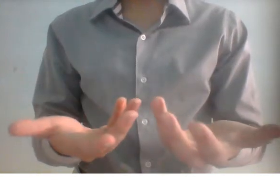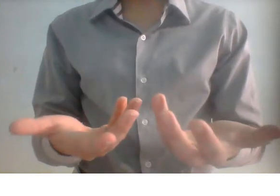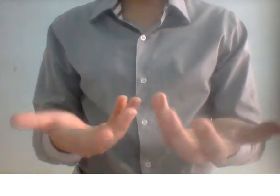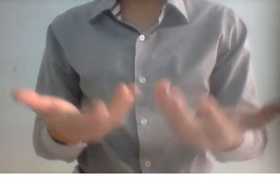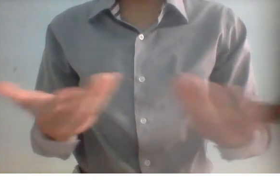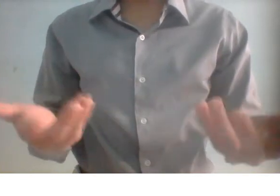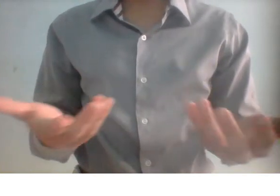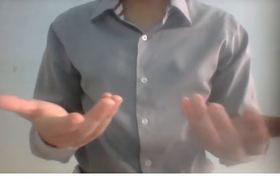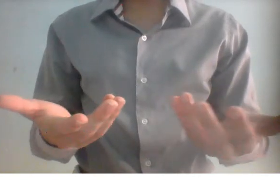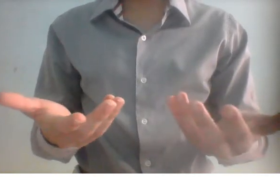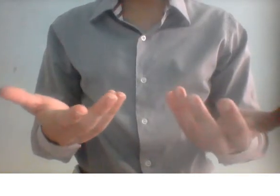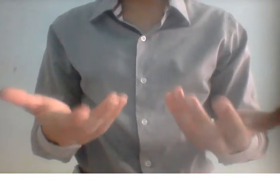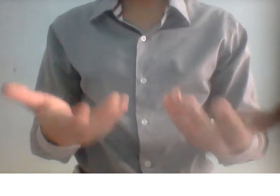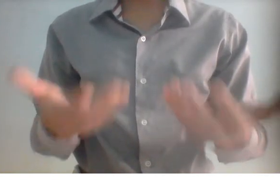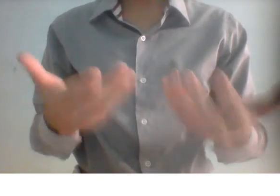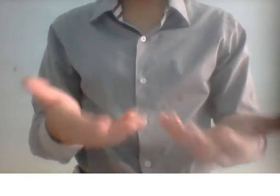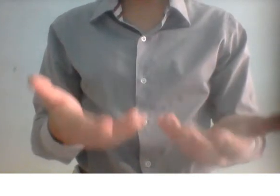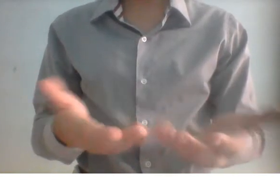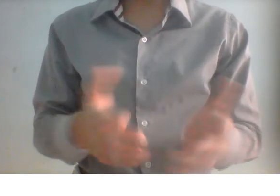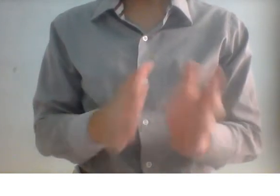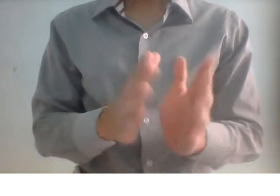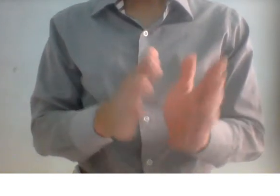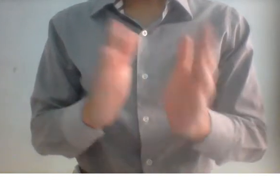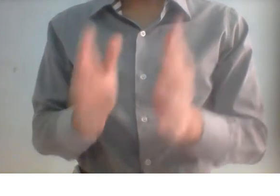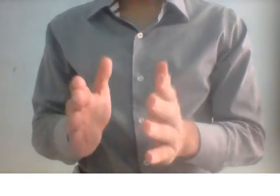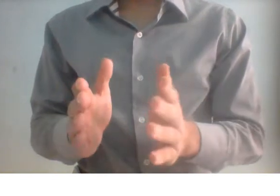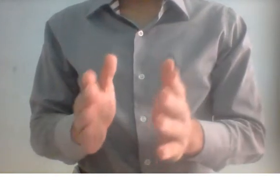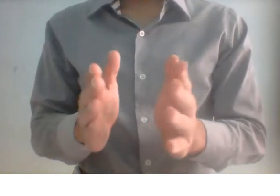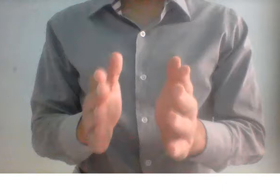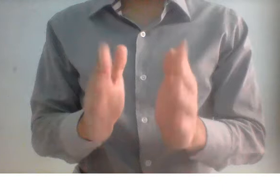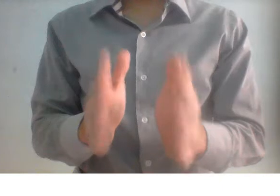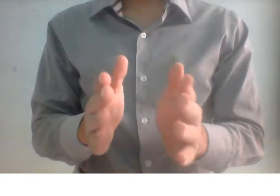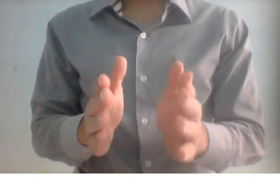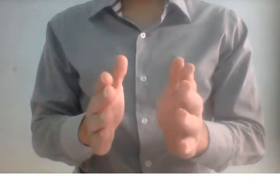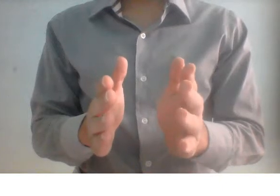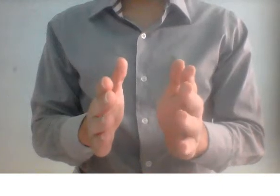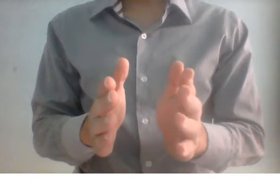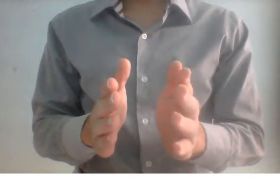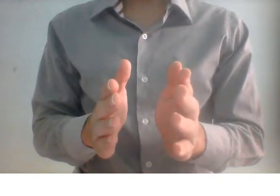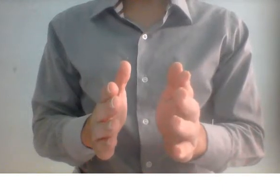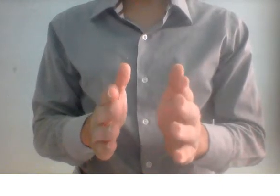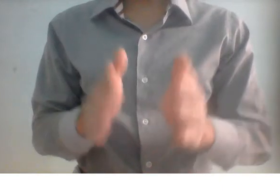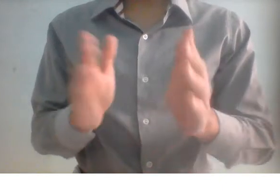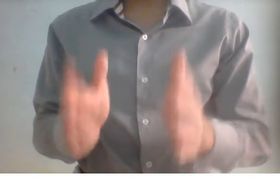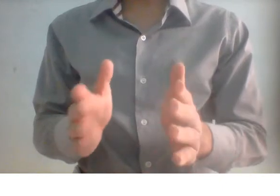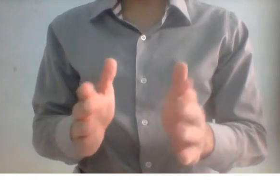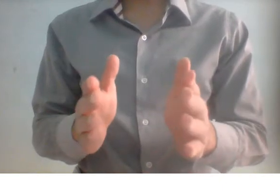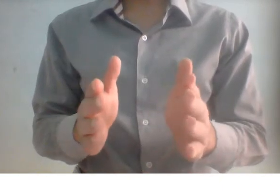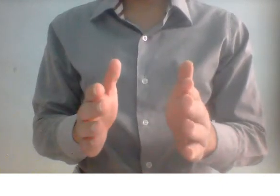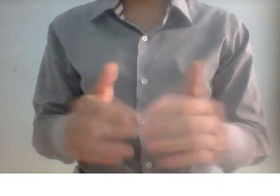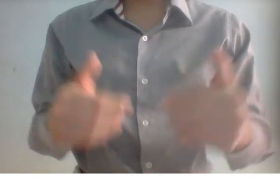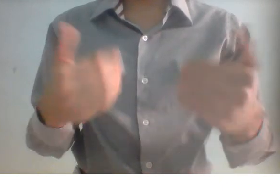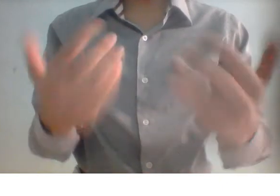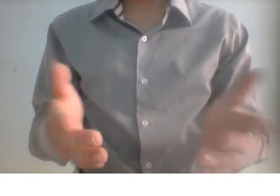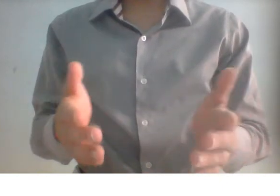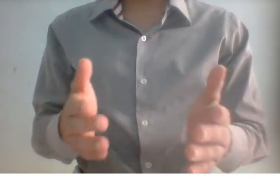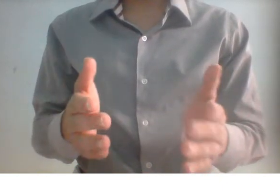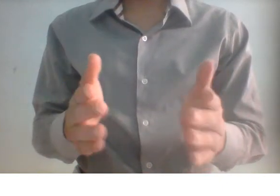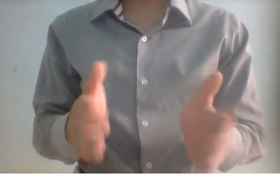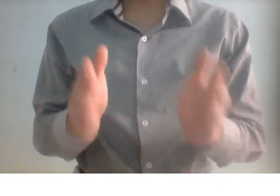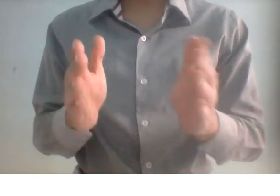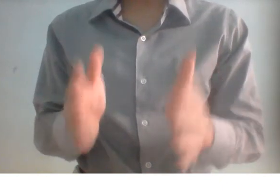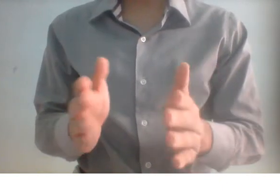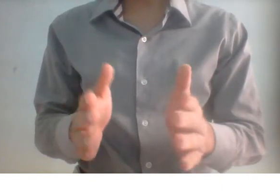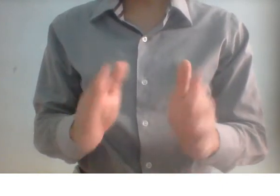la corrupción que se permitía en esas administraciones. Ahora, según lo mencionado por ciertas personas, que les repito, es decir, que se va a afectar